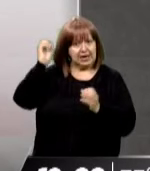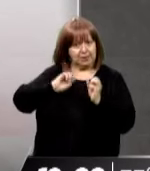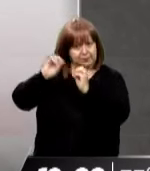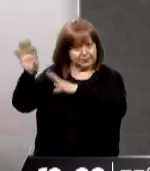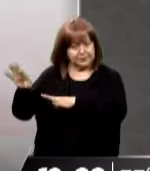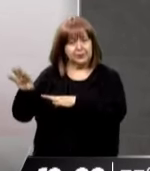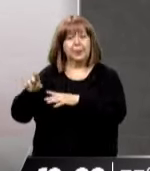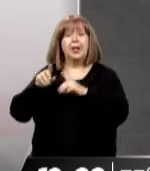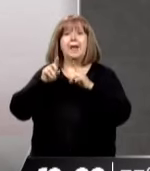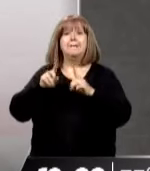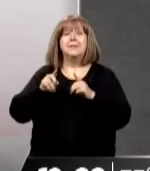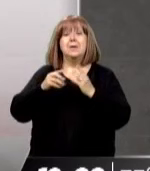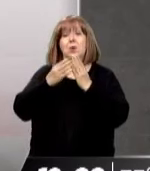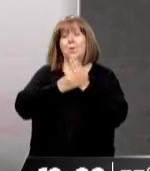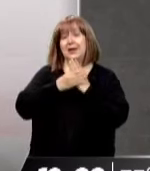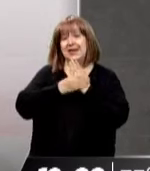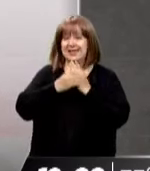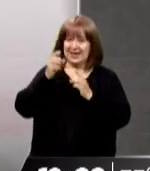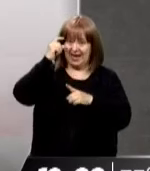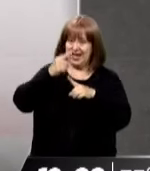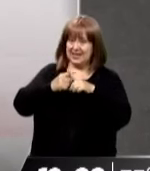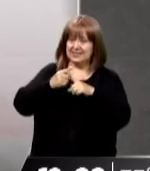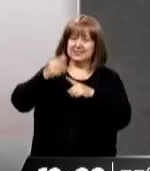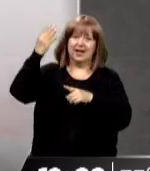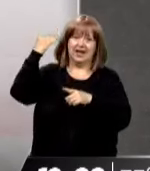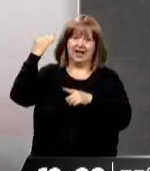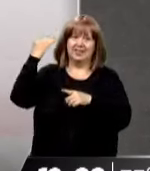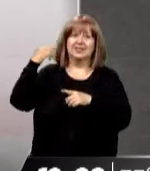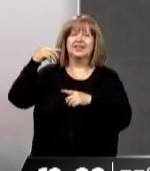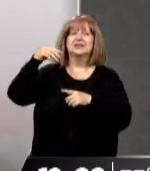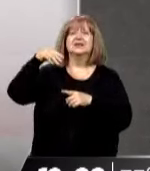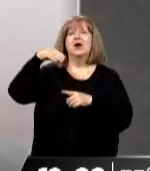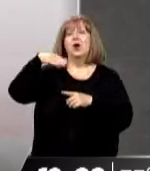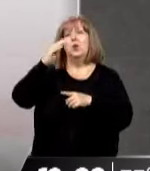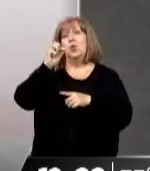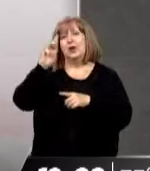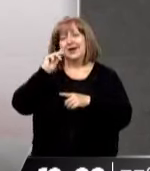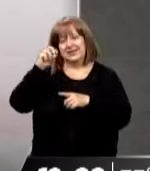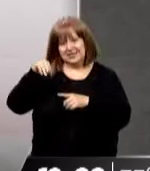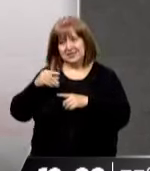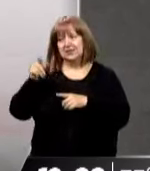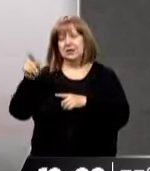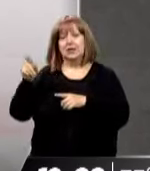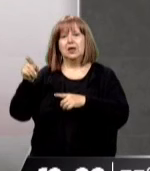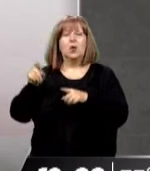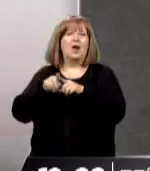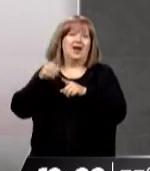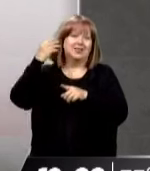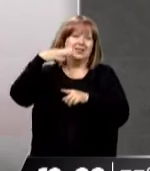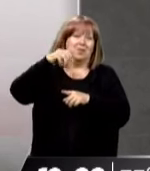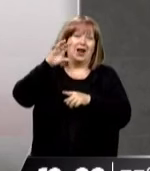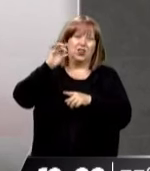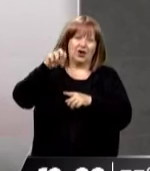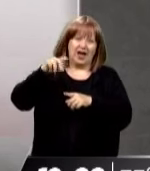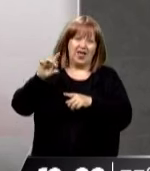Patricia Bullrich fue ministra de Seguridad en los tiempos en que estos conatos tuvieron más intensidad, incluso cuando desapareció Santiago Maldonado, que bueno,